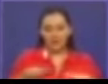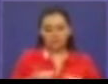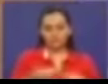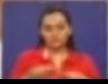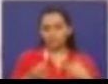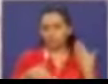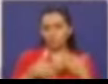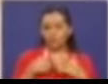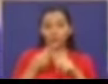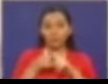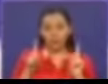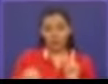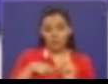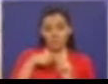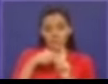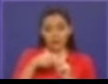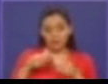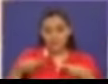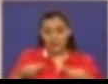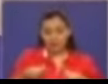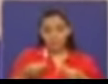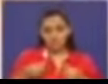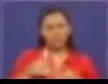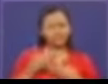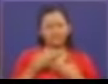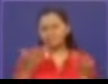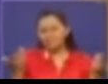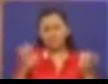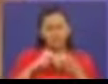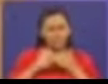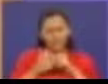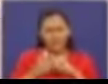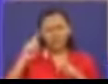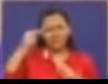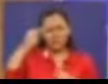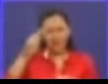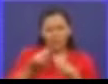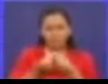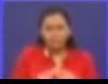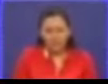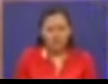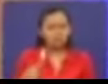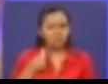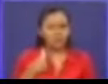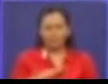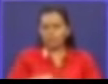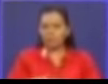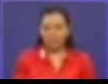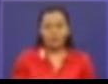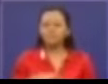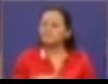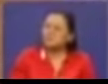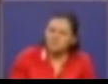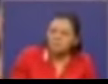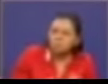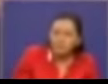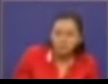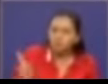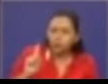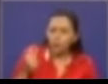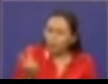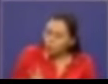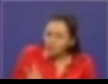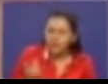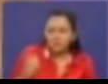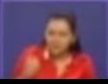capital. Y sumado al gasto corriente, tuvo déficit el Estado, tuvo pérdida. Cuando no ha tenido pérdida, tuvo utilidades,